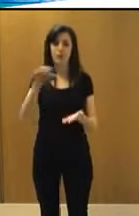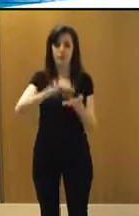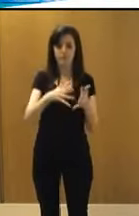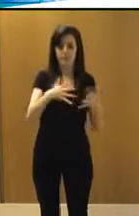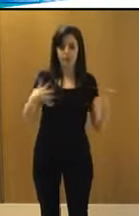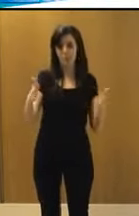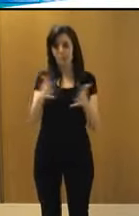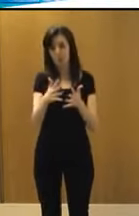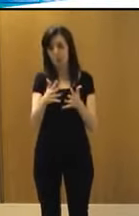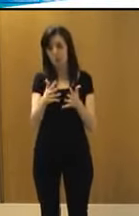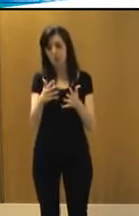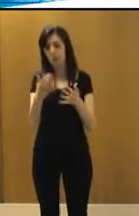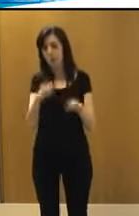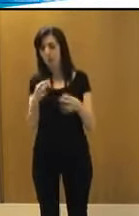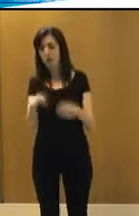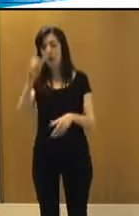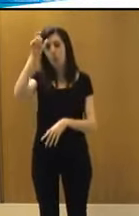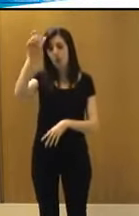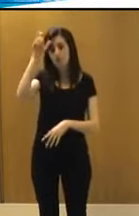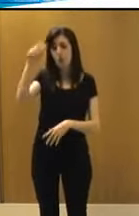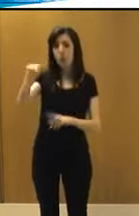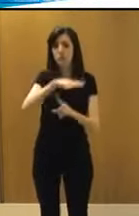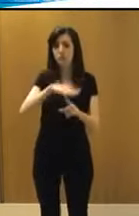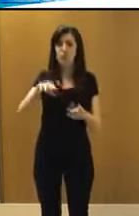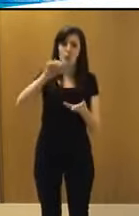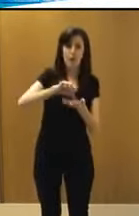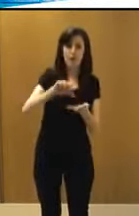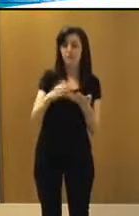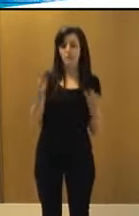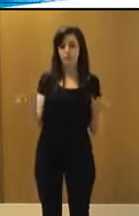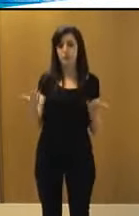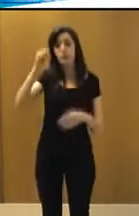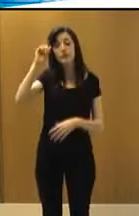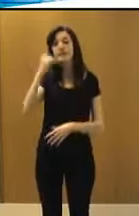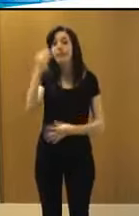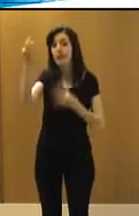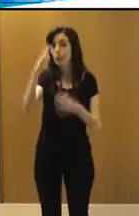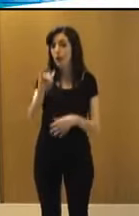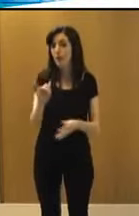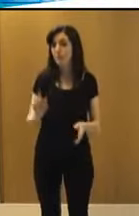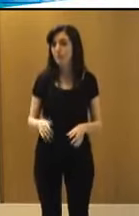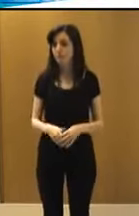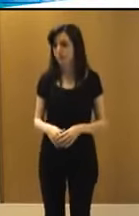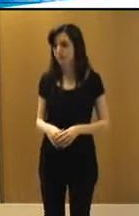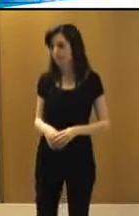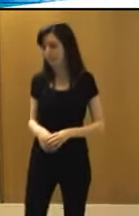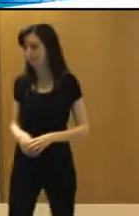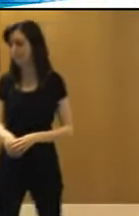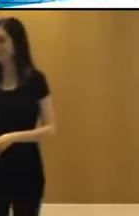ciudades, pequeñas ciudades, medianas, pueblos, ambiente más rural o ambiente más urbano. No sé si este dato lo tenéis o no.